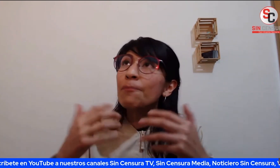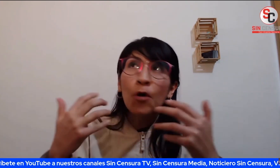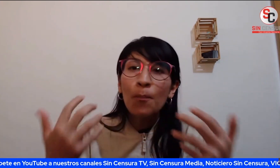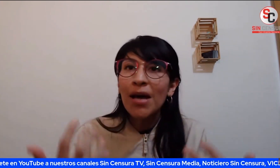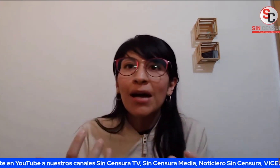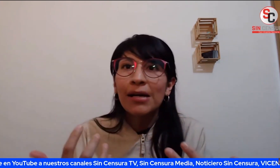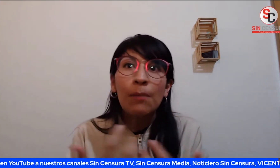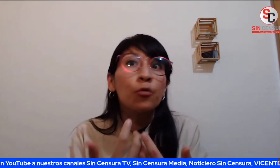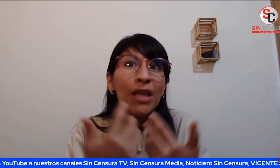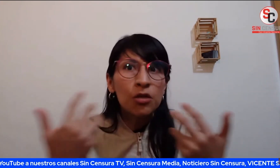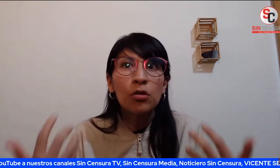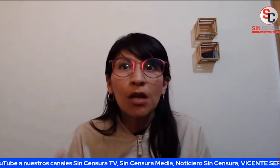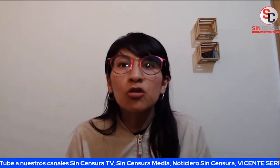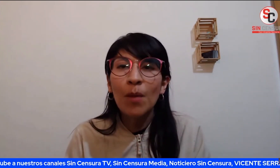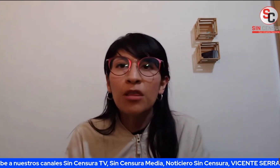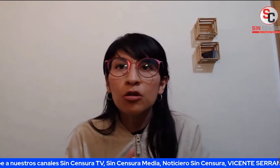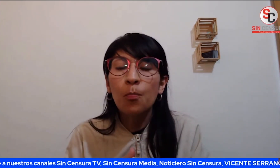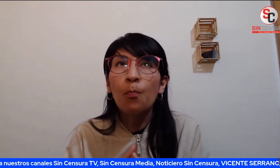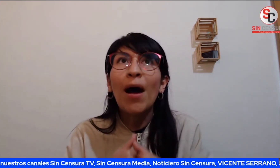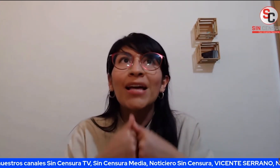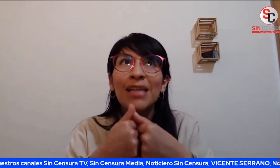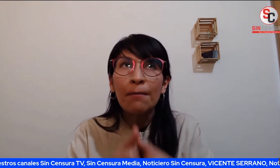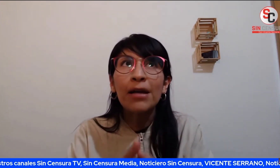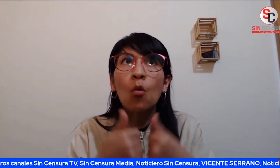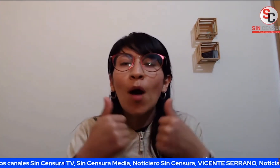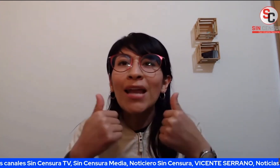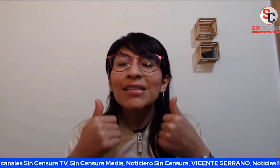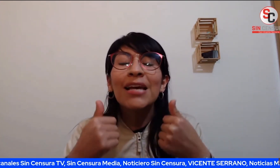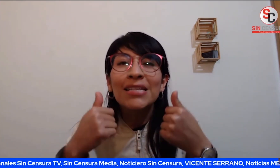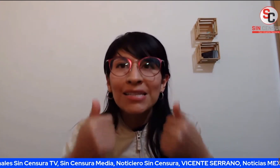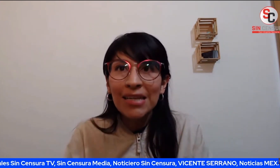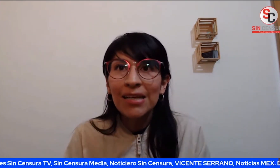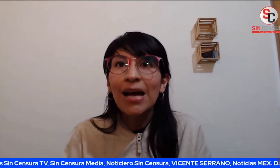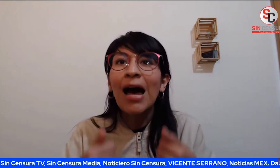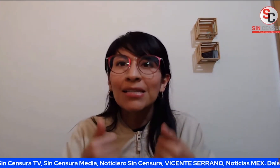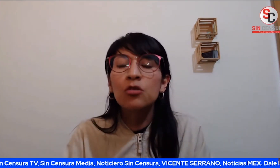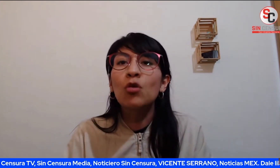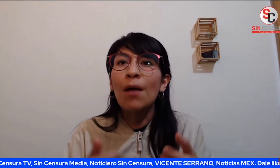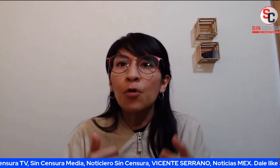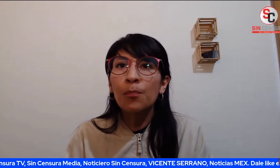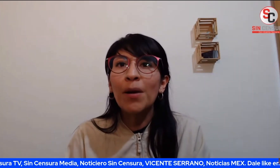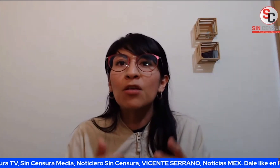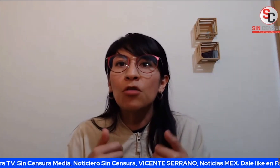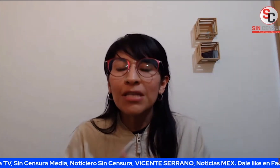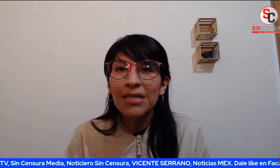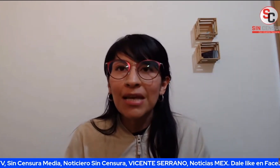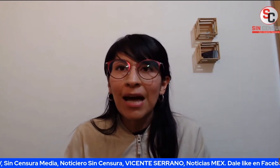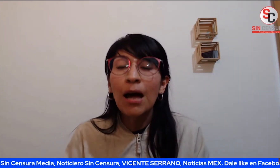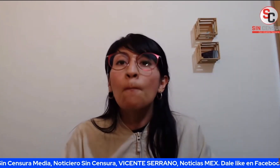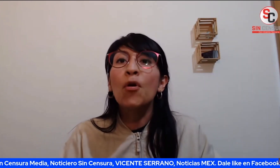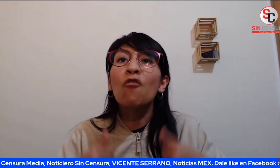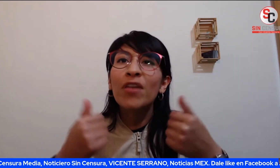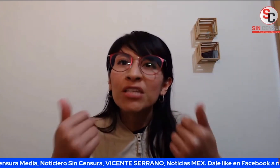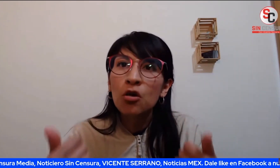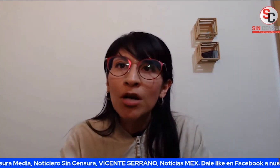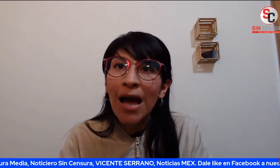la propia reputación de los medios para saber cuáles sí hacen su labor